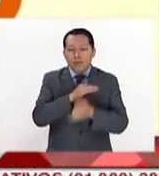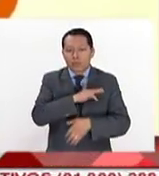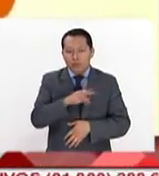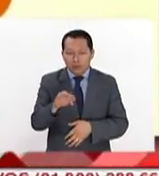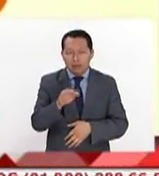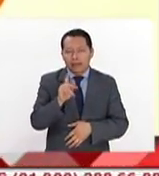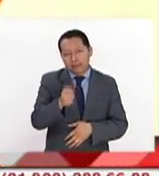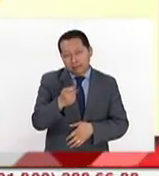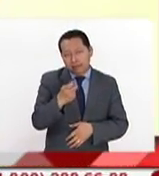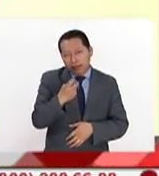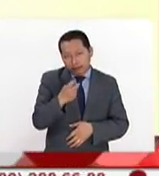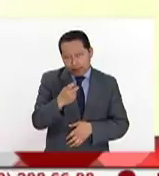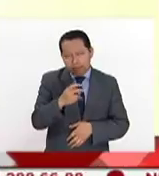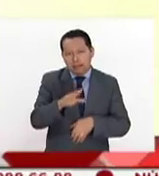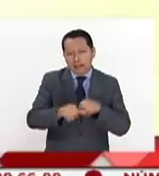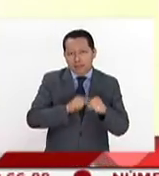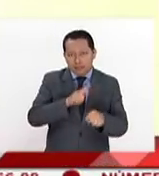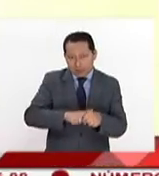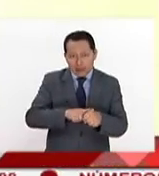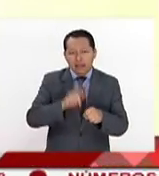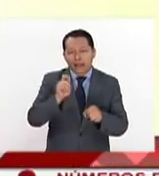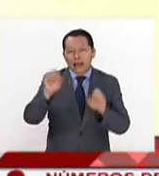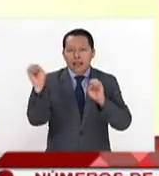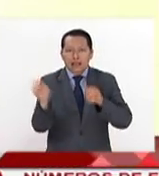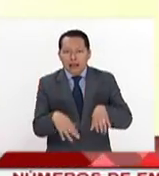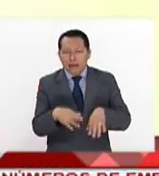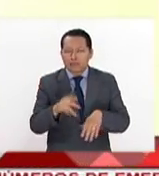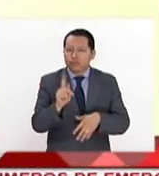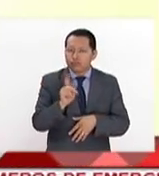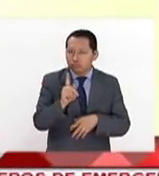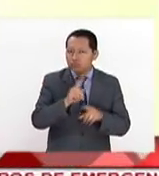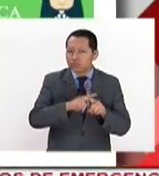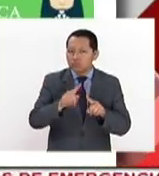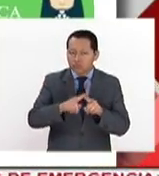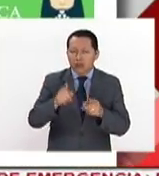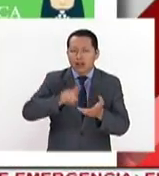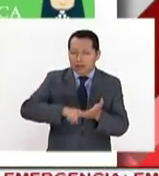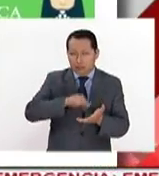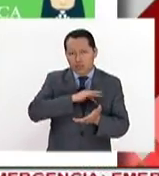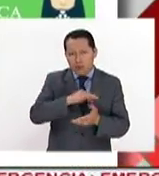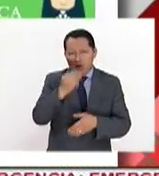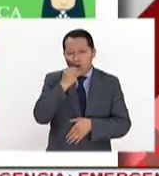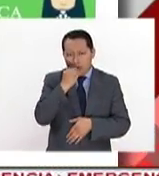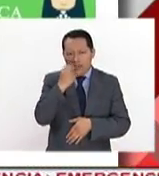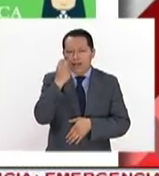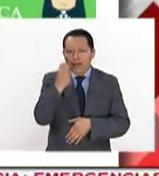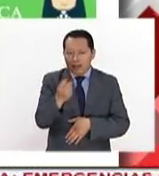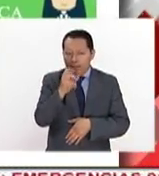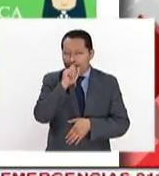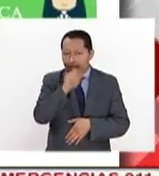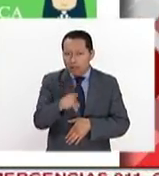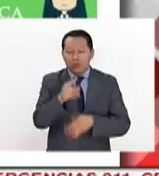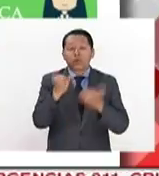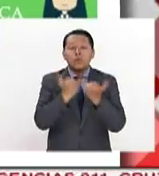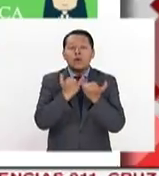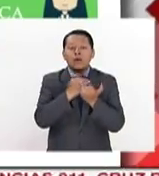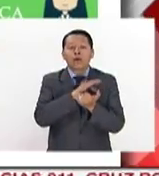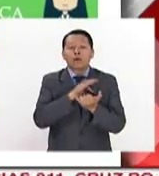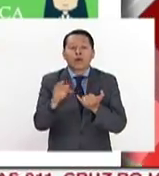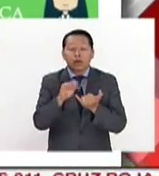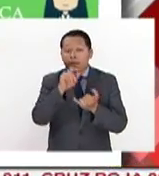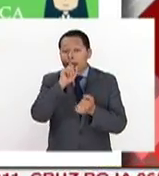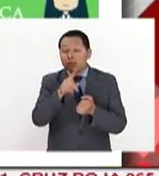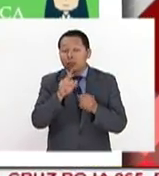que nos acompañan, no dejarlos desprotegidos y contar con alimento para estas mascotas. Y también un